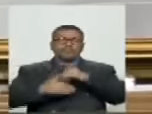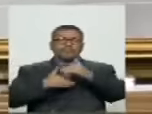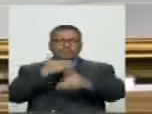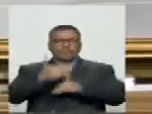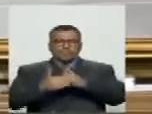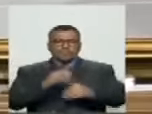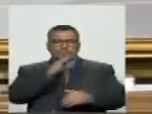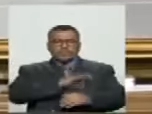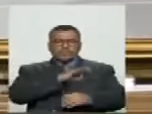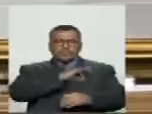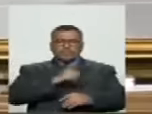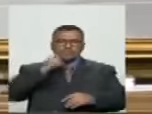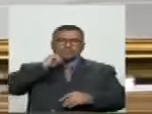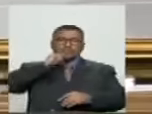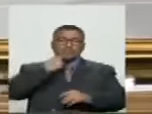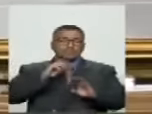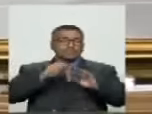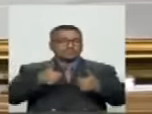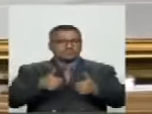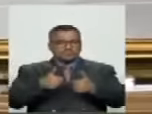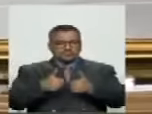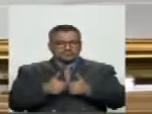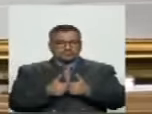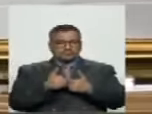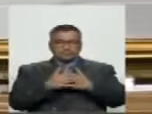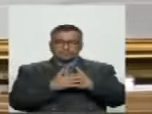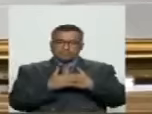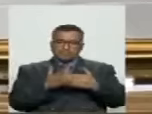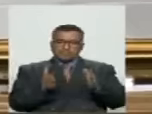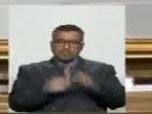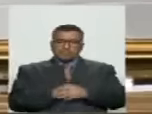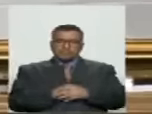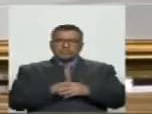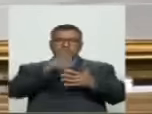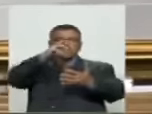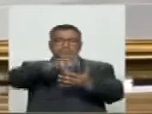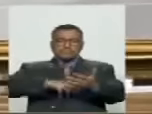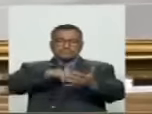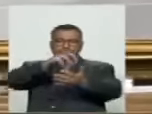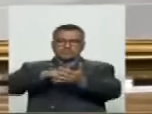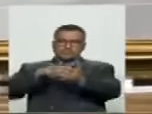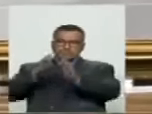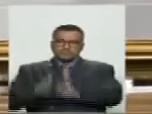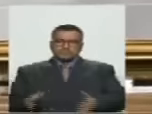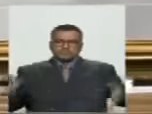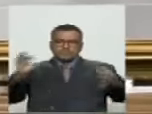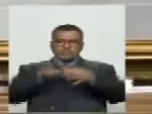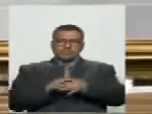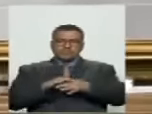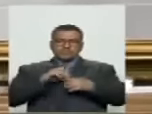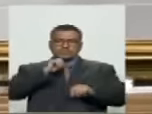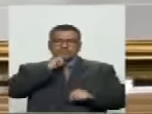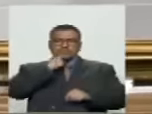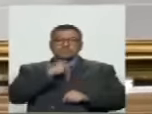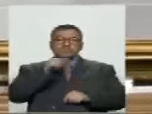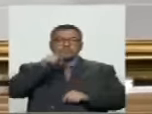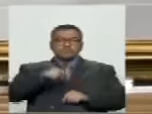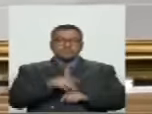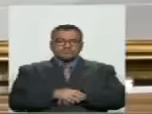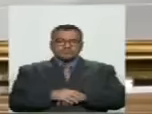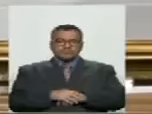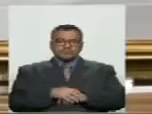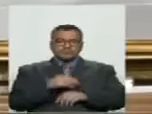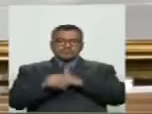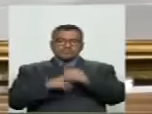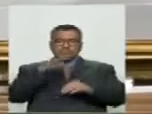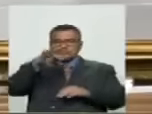del socialismo que comenzaba, obrero, campesino, desde la Unión Soviética. ¿Y el fascismo qué